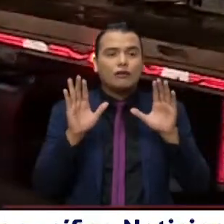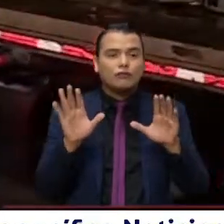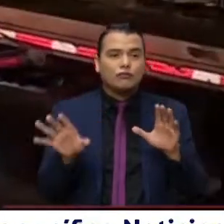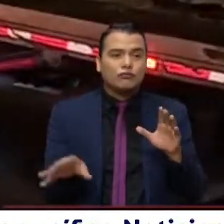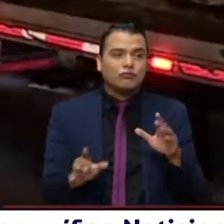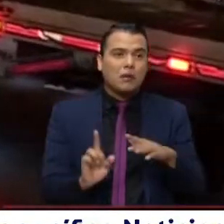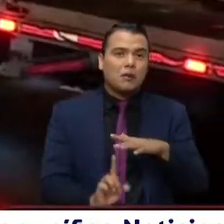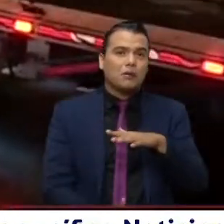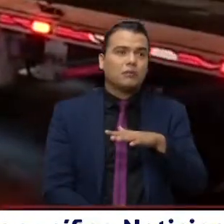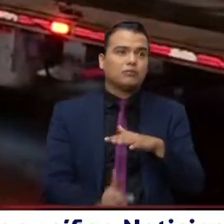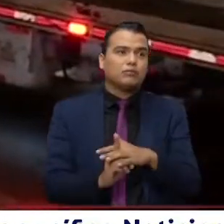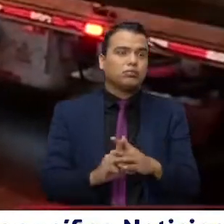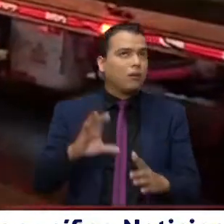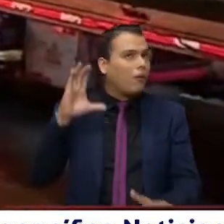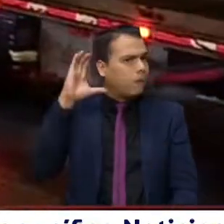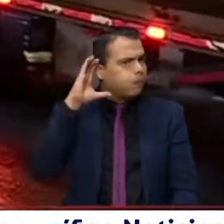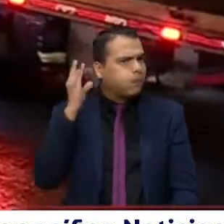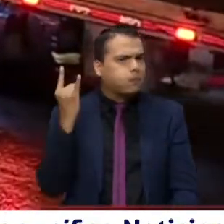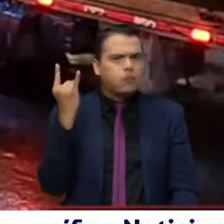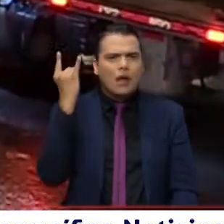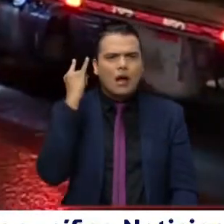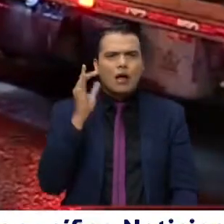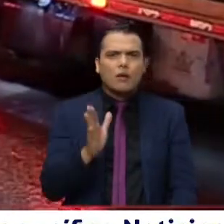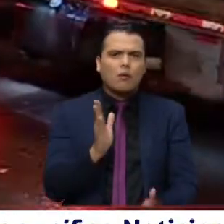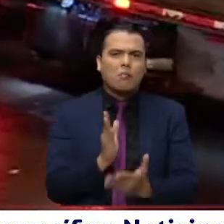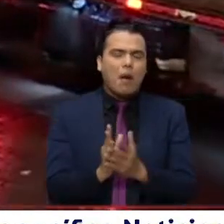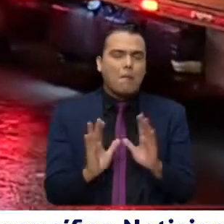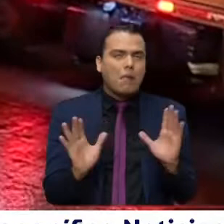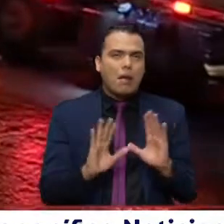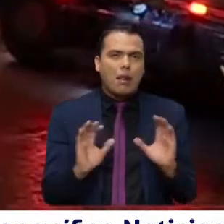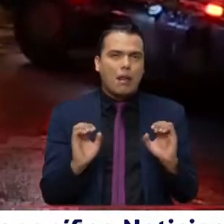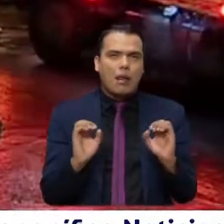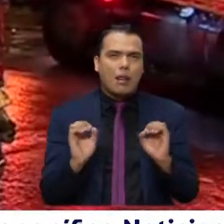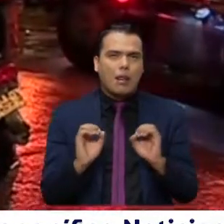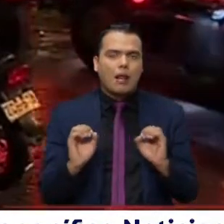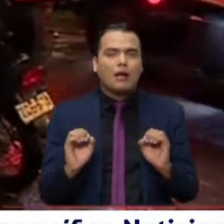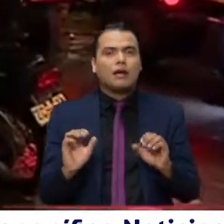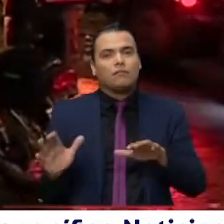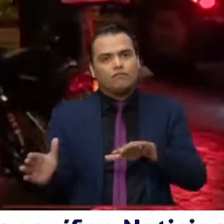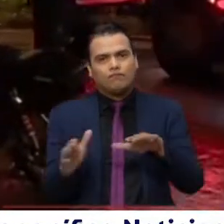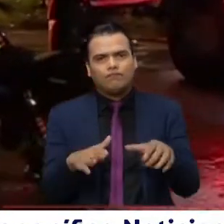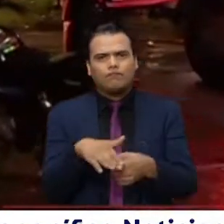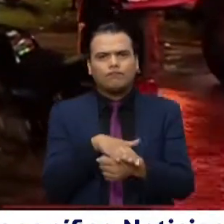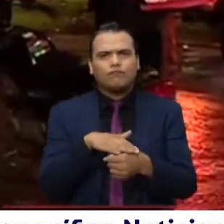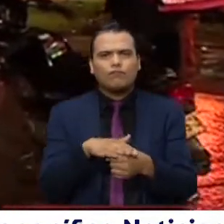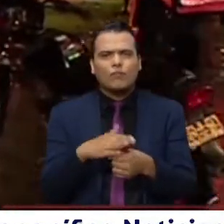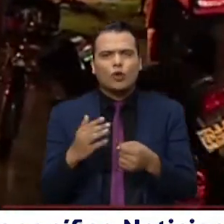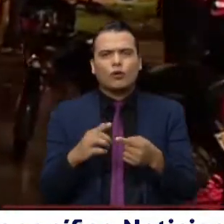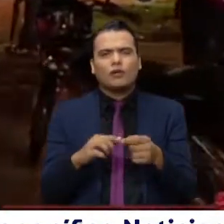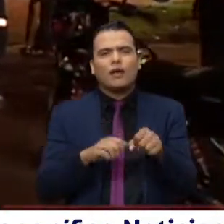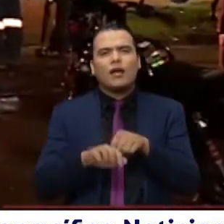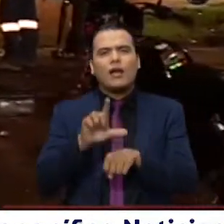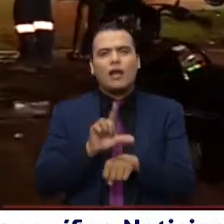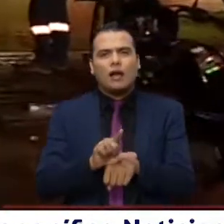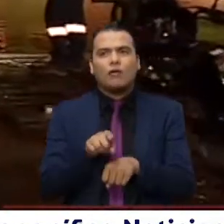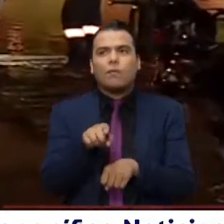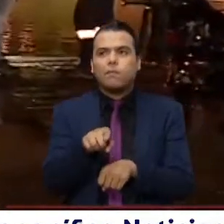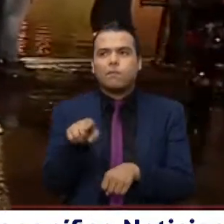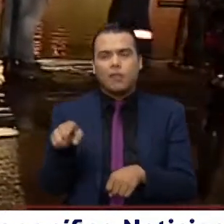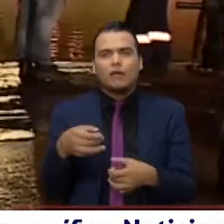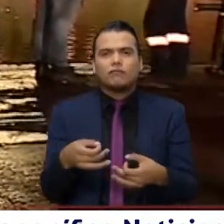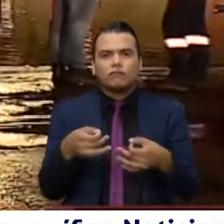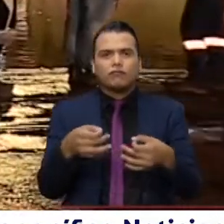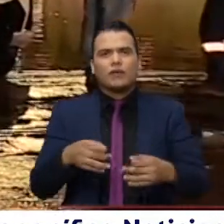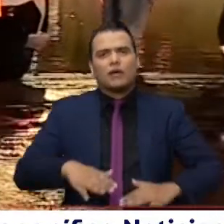haya pasado ninguna tragedia hasta el momento. También hay que decir que en barrios como Los Lagos también se